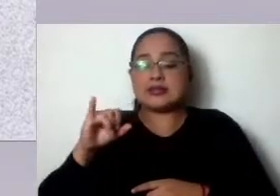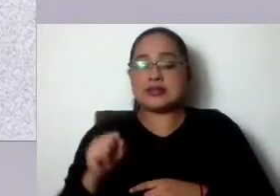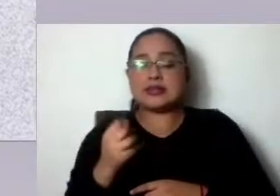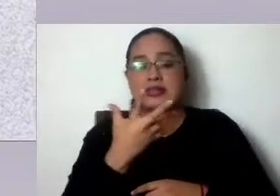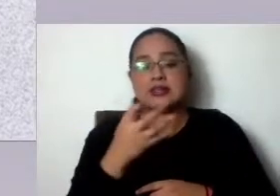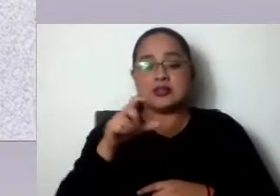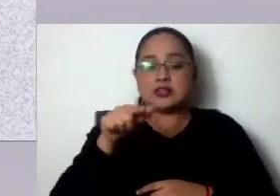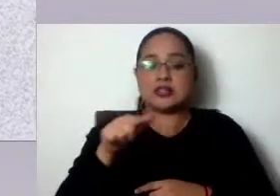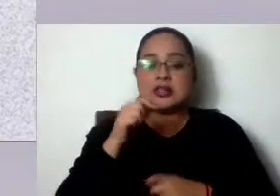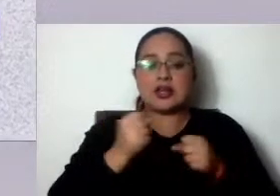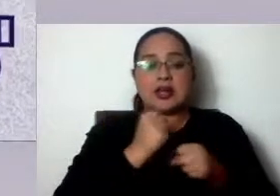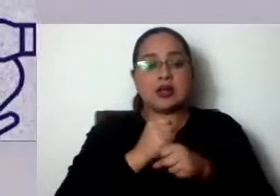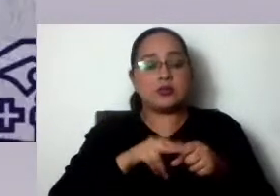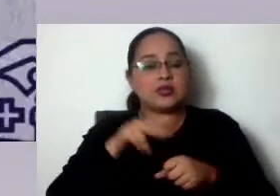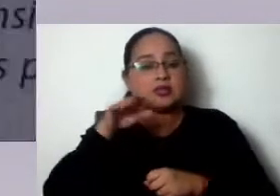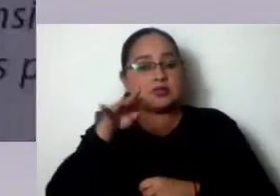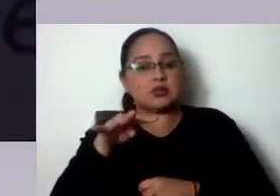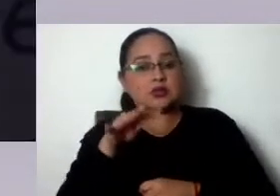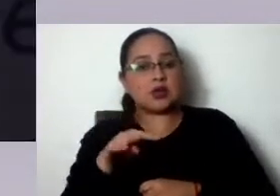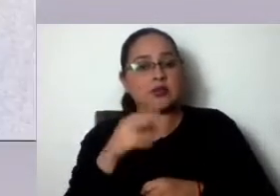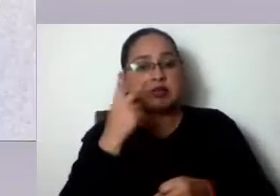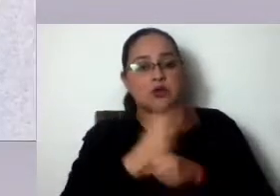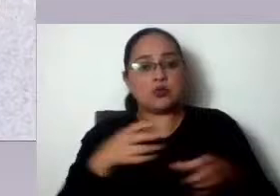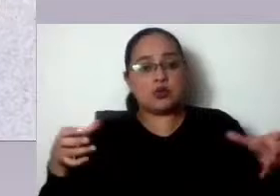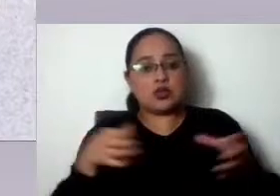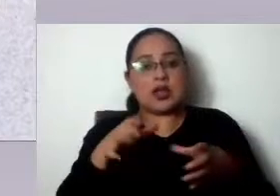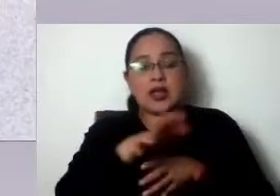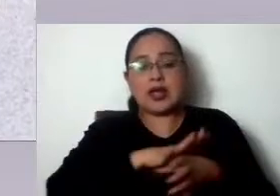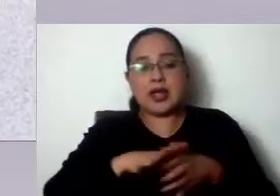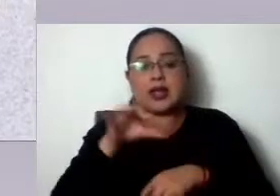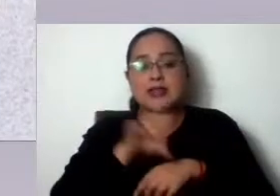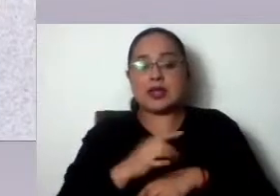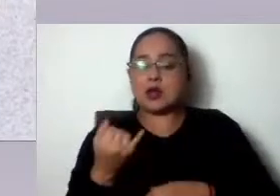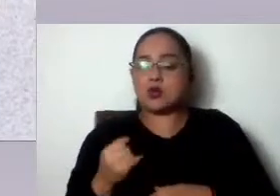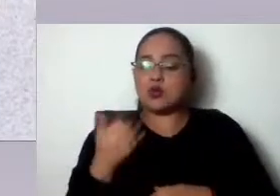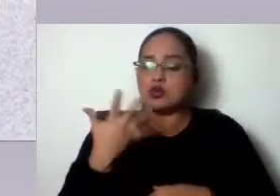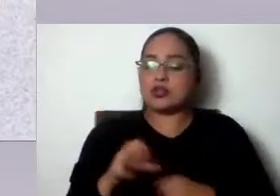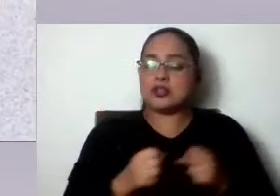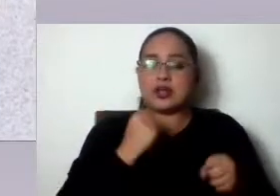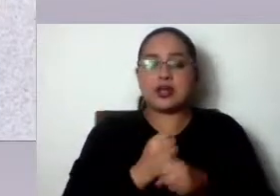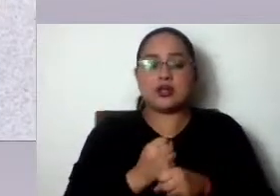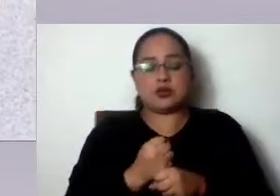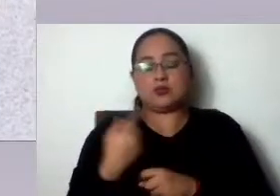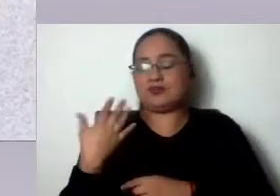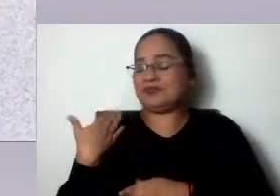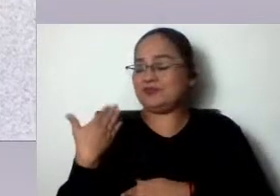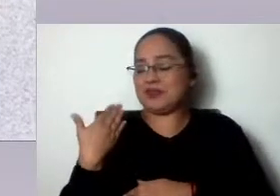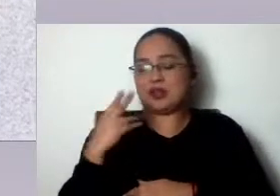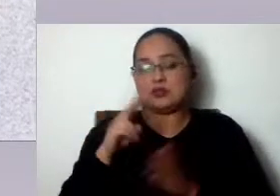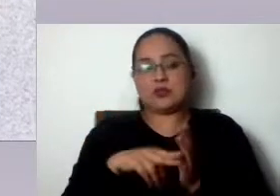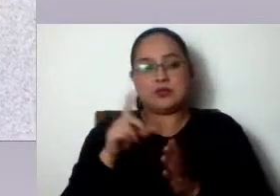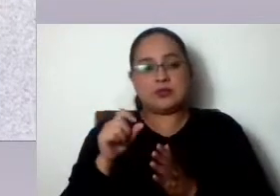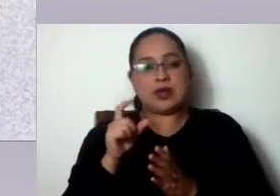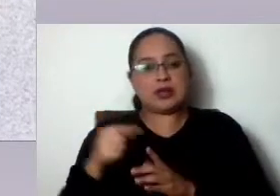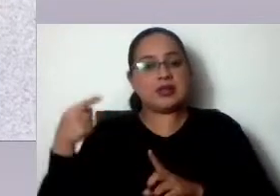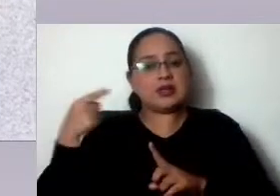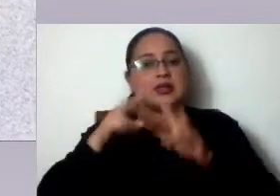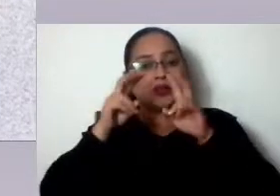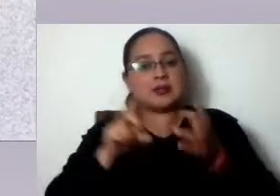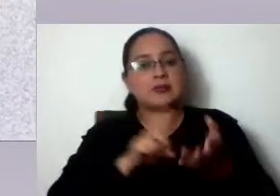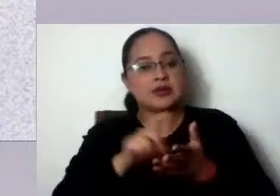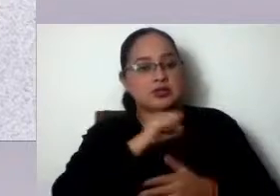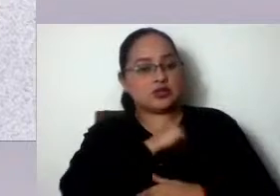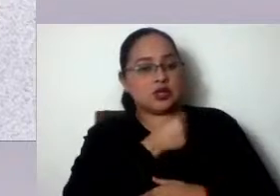2019 resuelto por la segunda sala apenas el 10 de junio pasado que tiene por materia los alcances el derecho a la salud